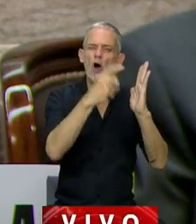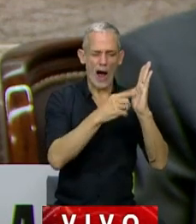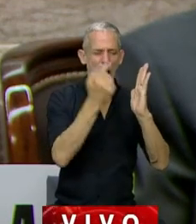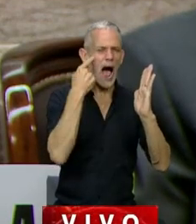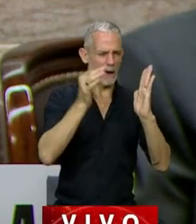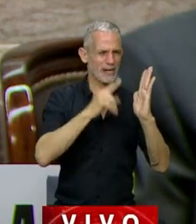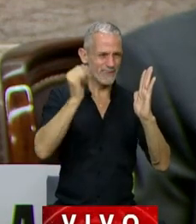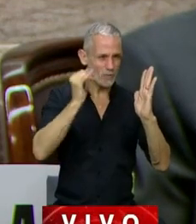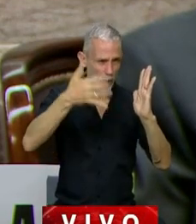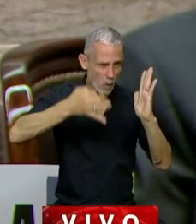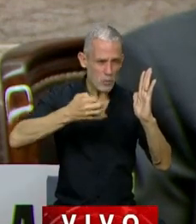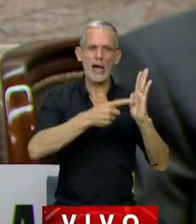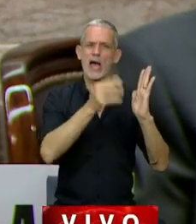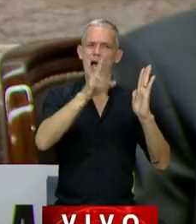datos